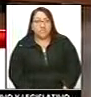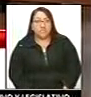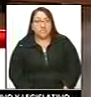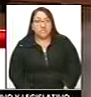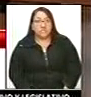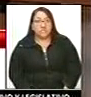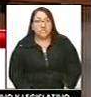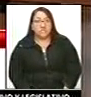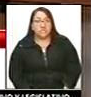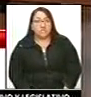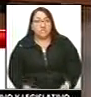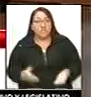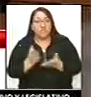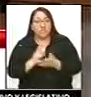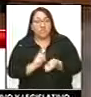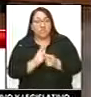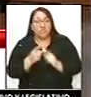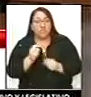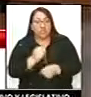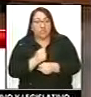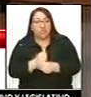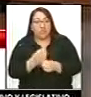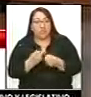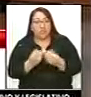ha adaptado a estos cambios.